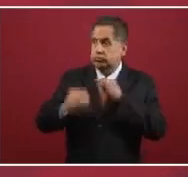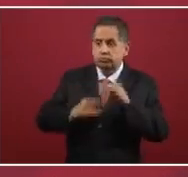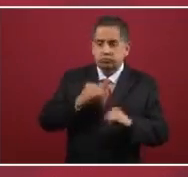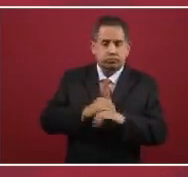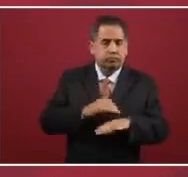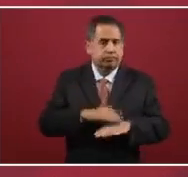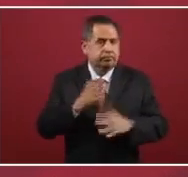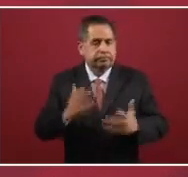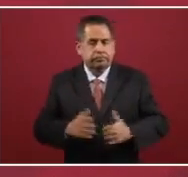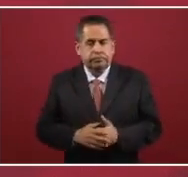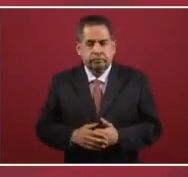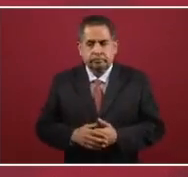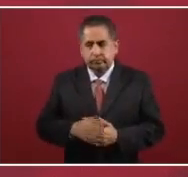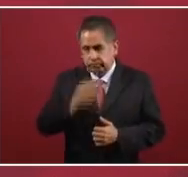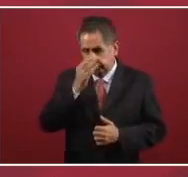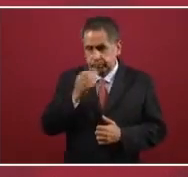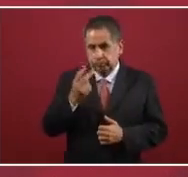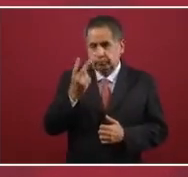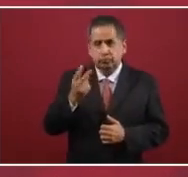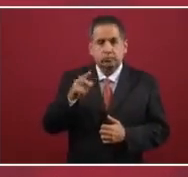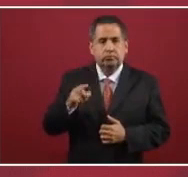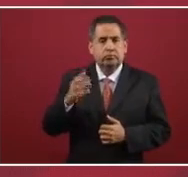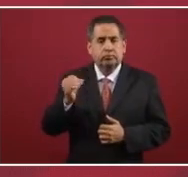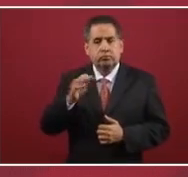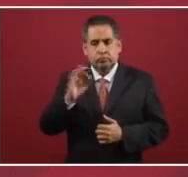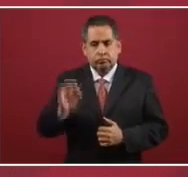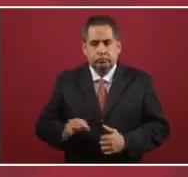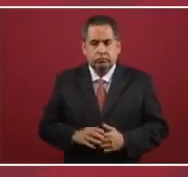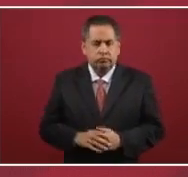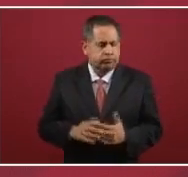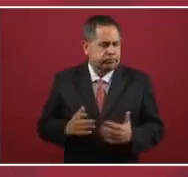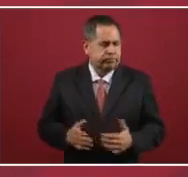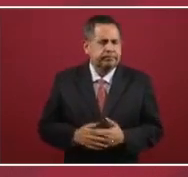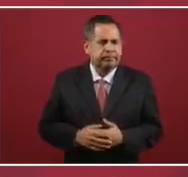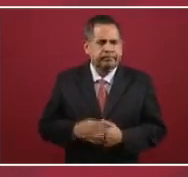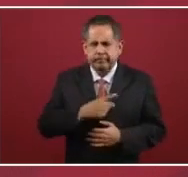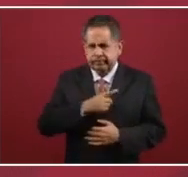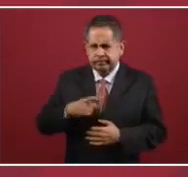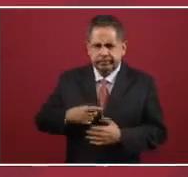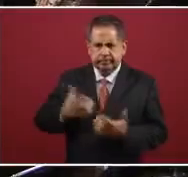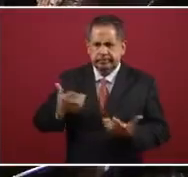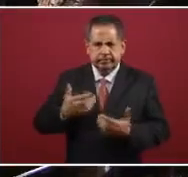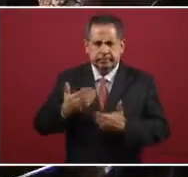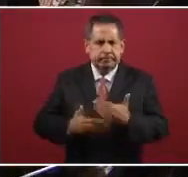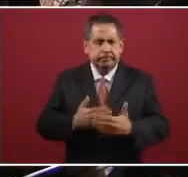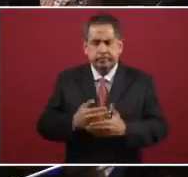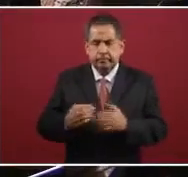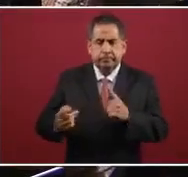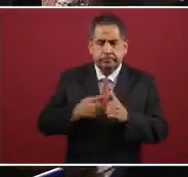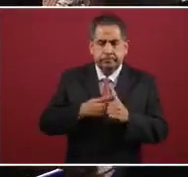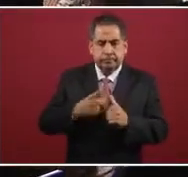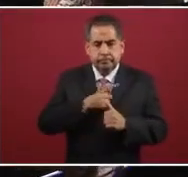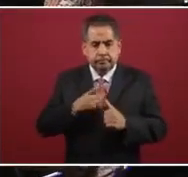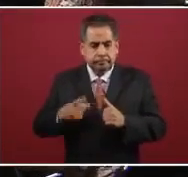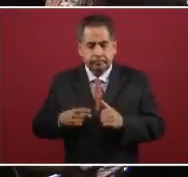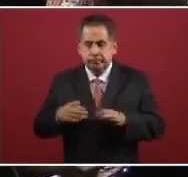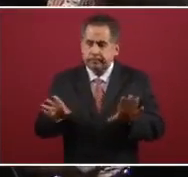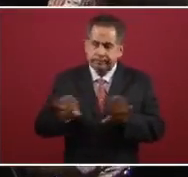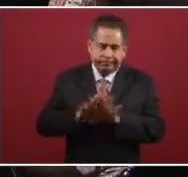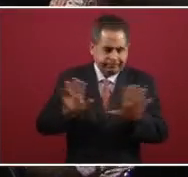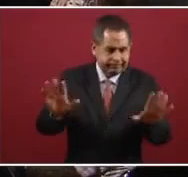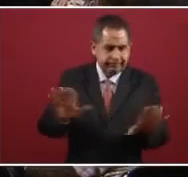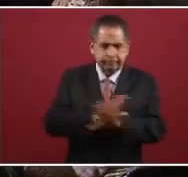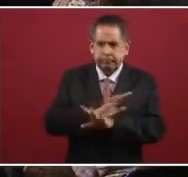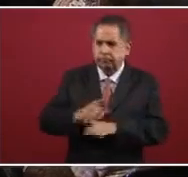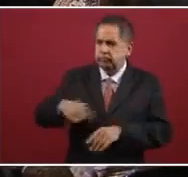internacionales. Invertimos solamente el 2.9% del PIB. Entonces, ¿qué tenemos que hacer en ese sentido? Primero, tenemos que cambiar la composición del